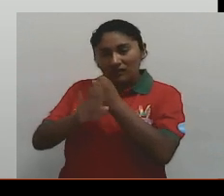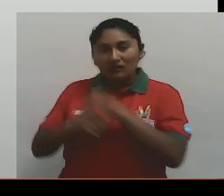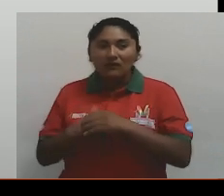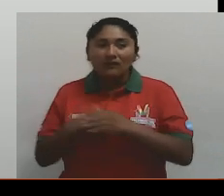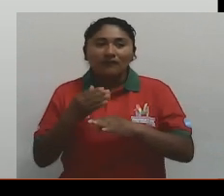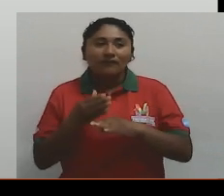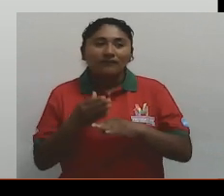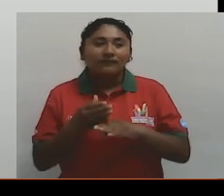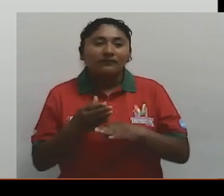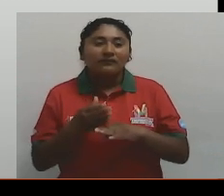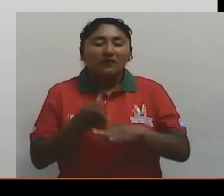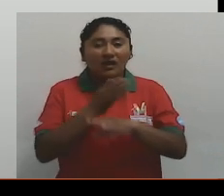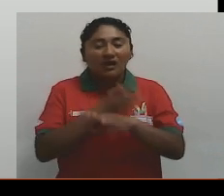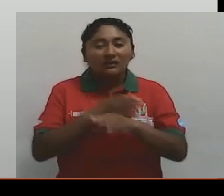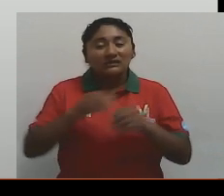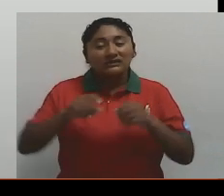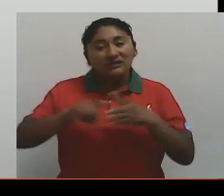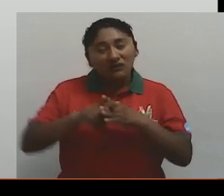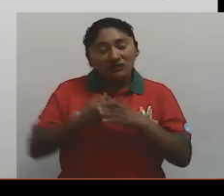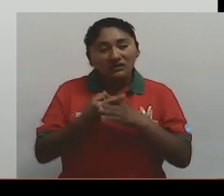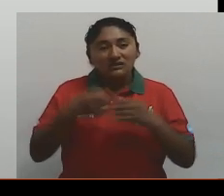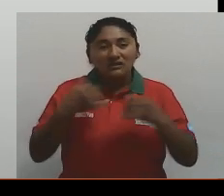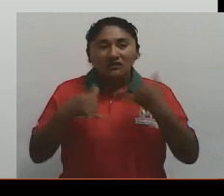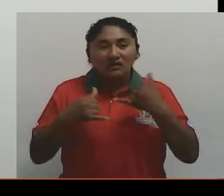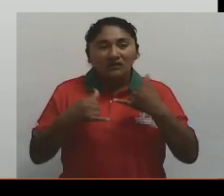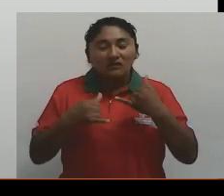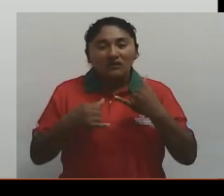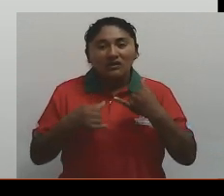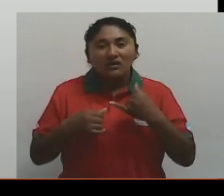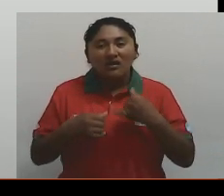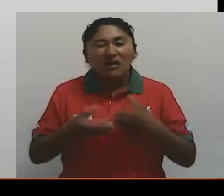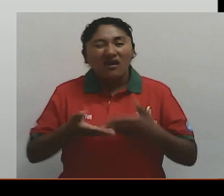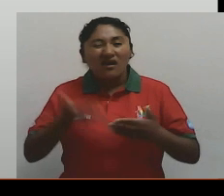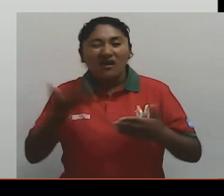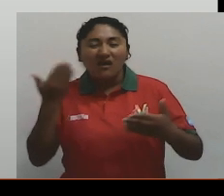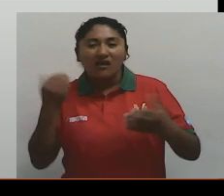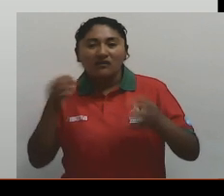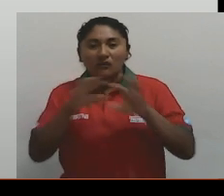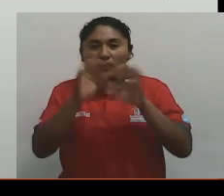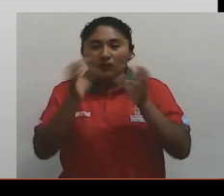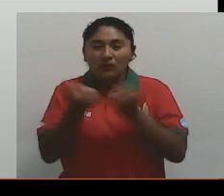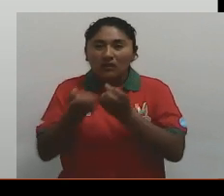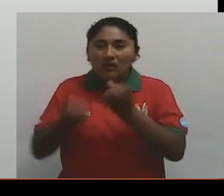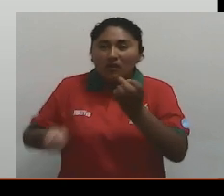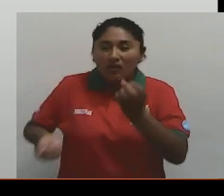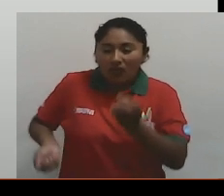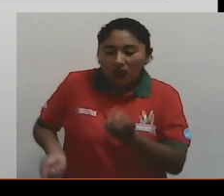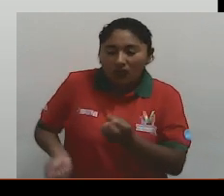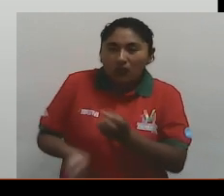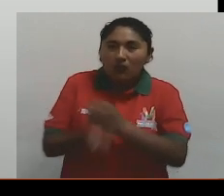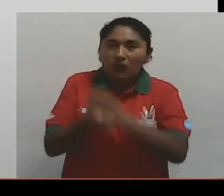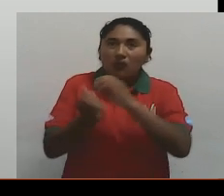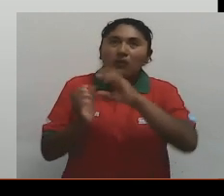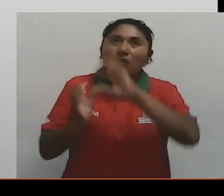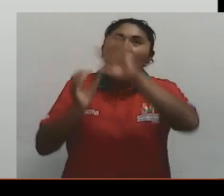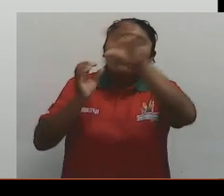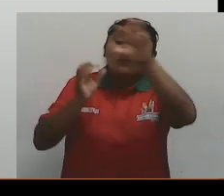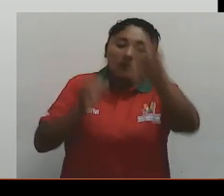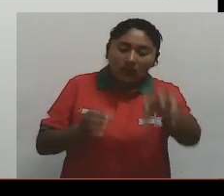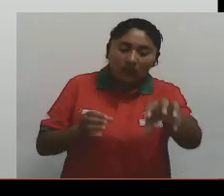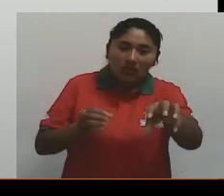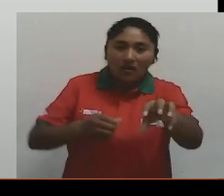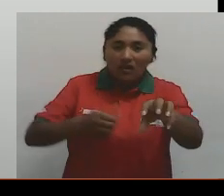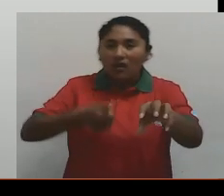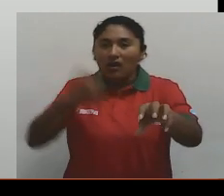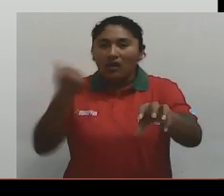un balón que se golpeaba de abajo, subía arriba y caía al campo adversario. Hoy en día esa